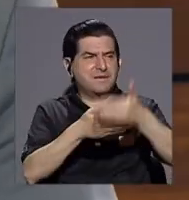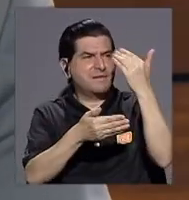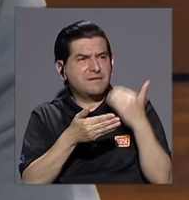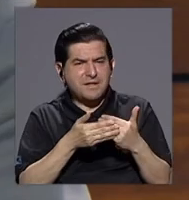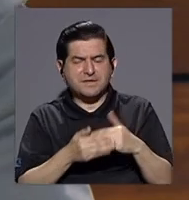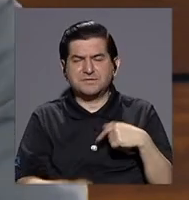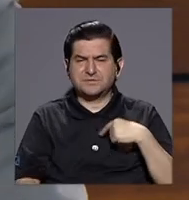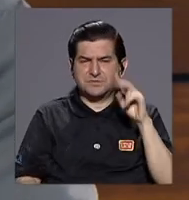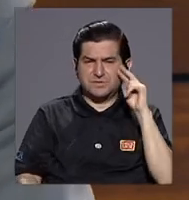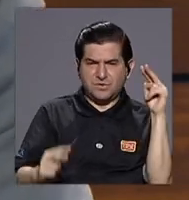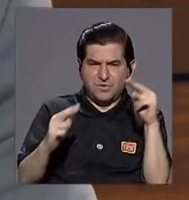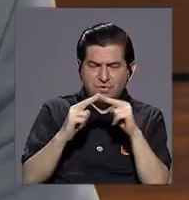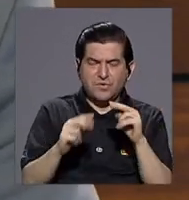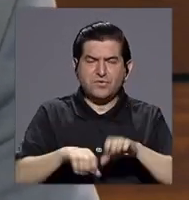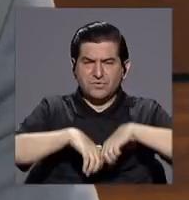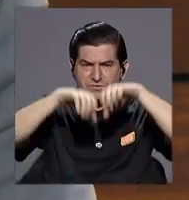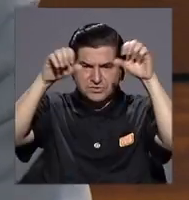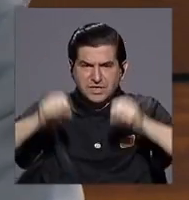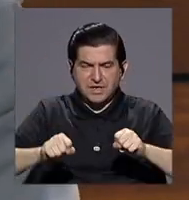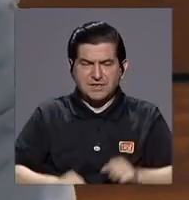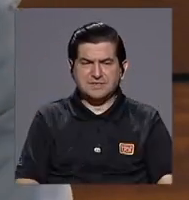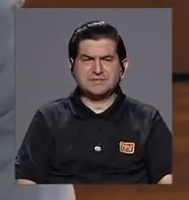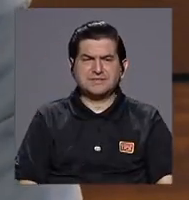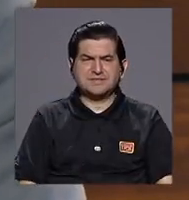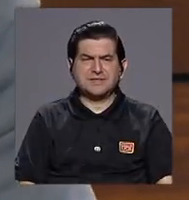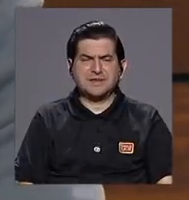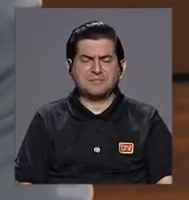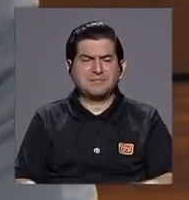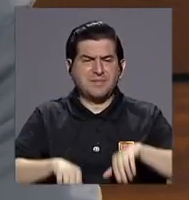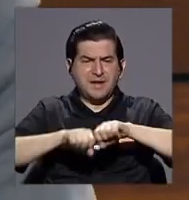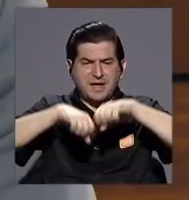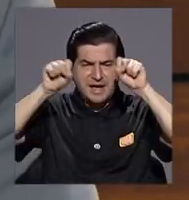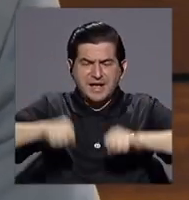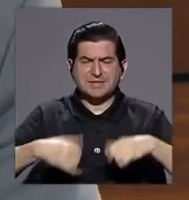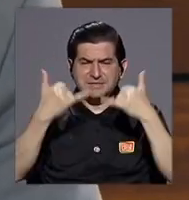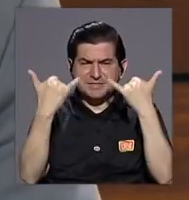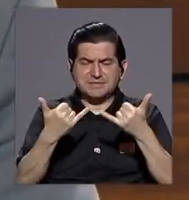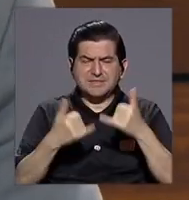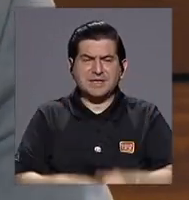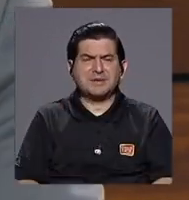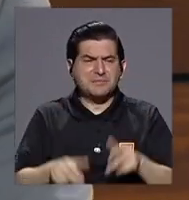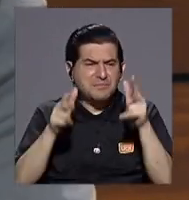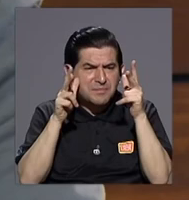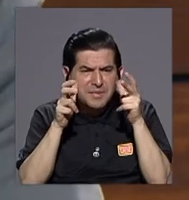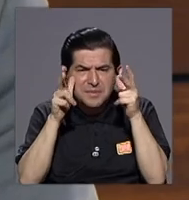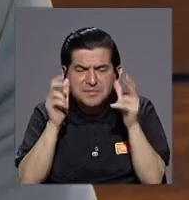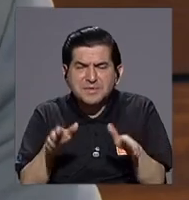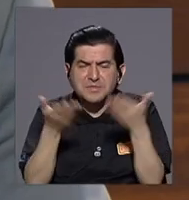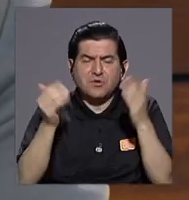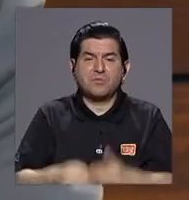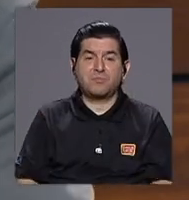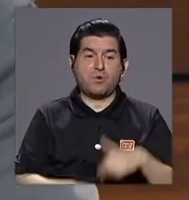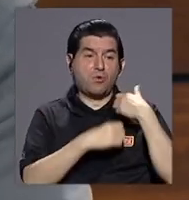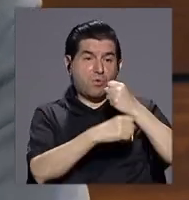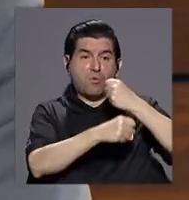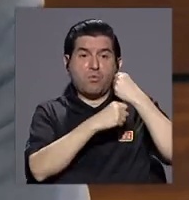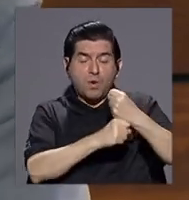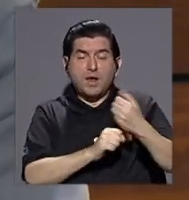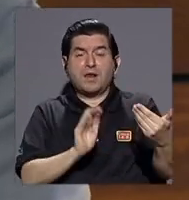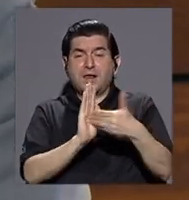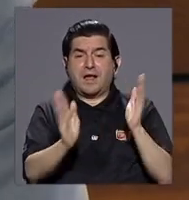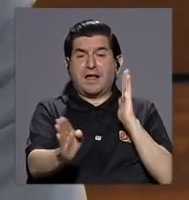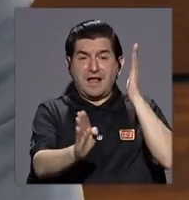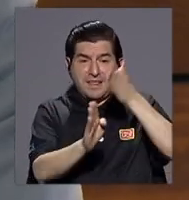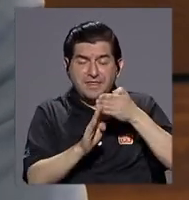que conocía muy bien ese ecosistema, ¿cómo aprecia un ecosistema actual que se ha sumado a una huelga, que ha tenido una afectación